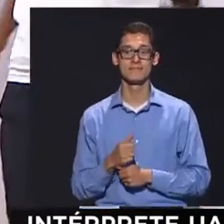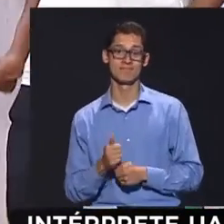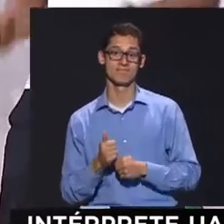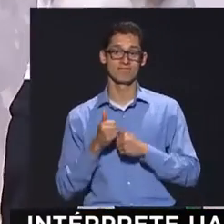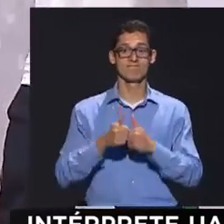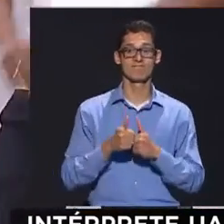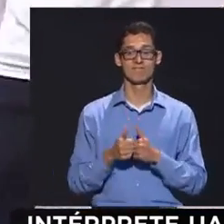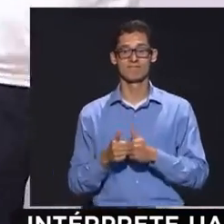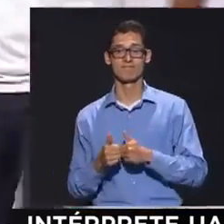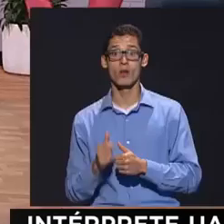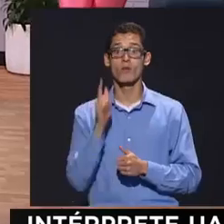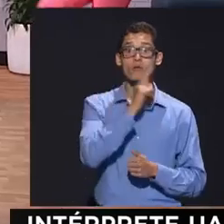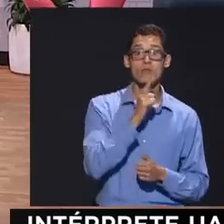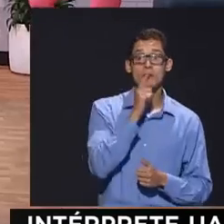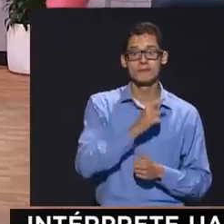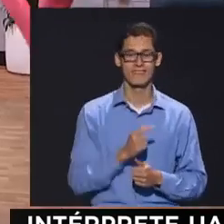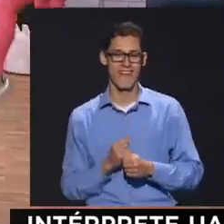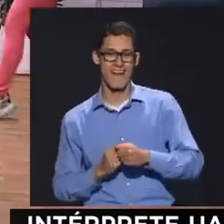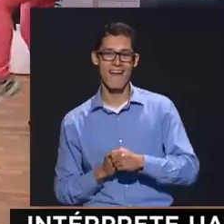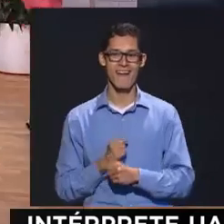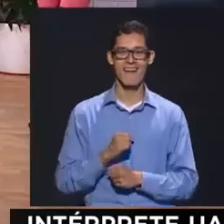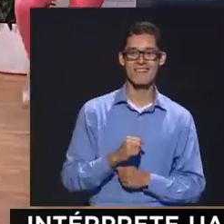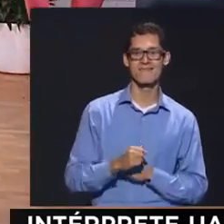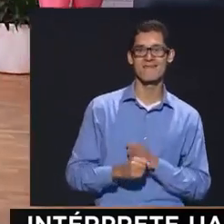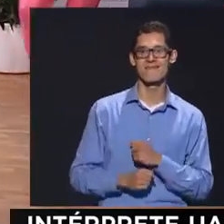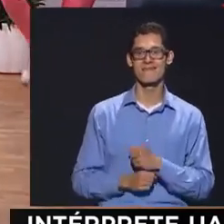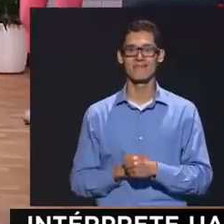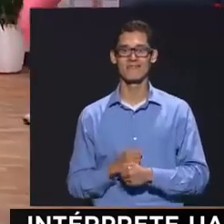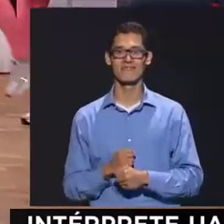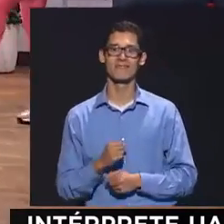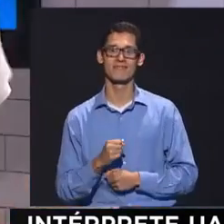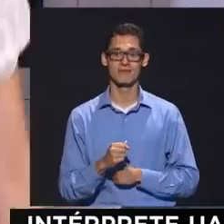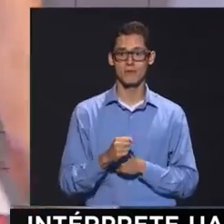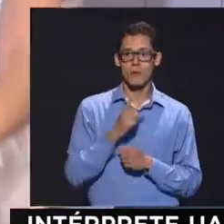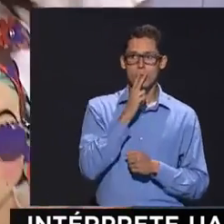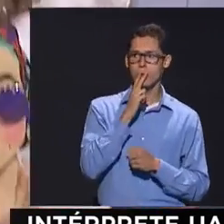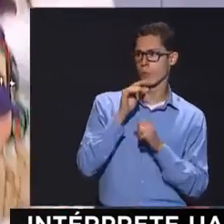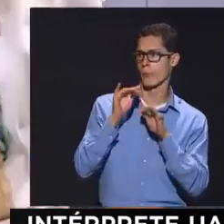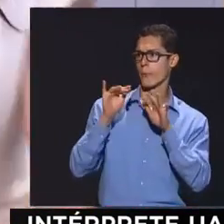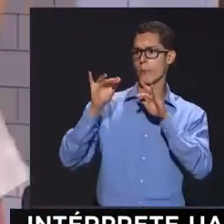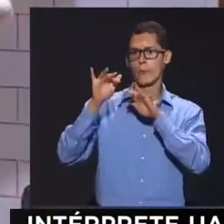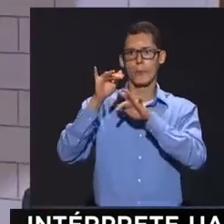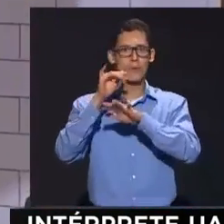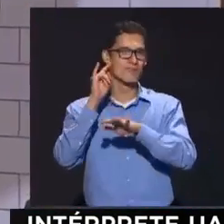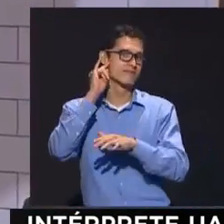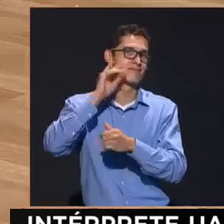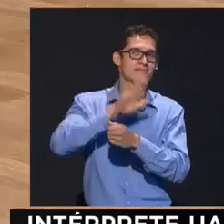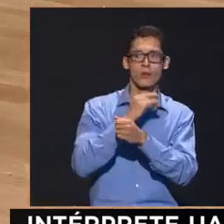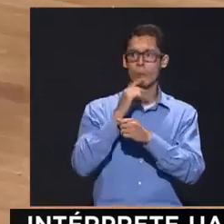ahora cruzan con españa desde 1 la vida